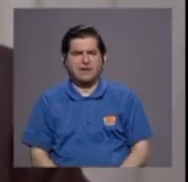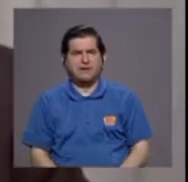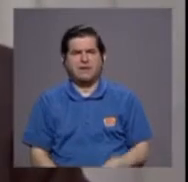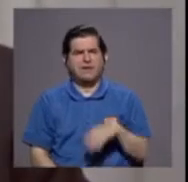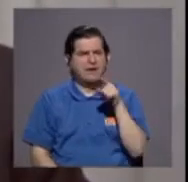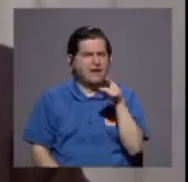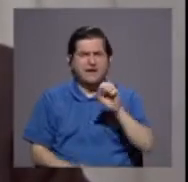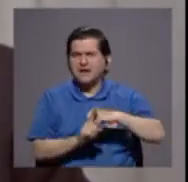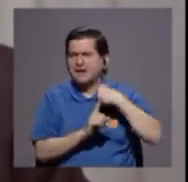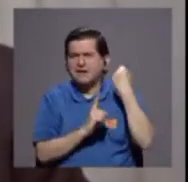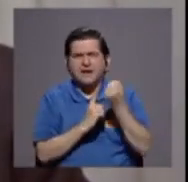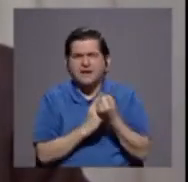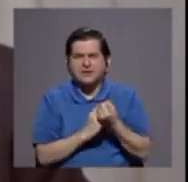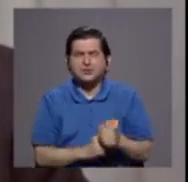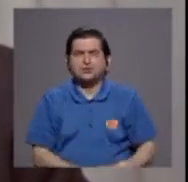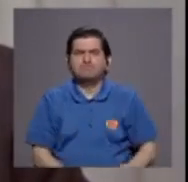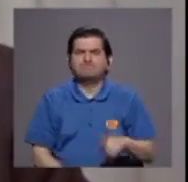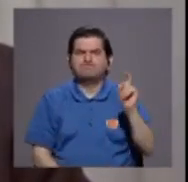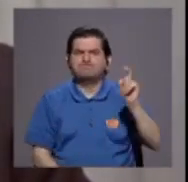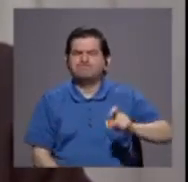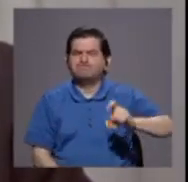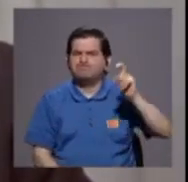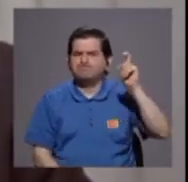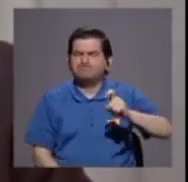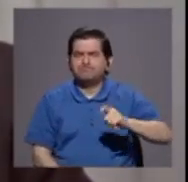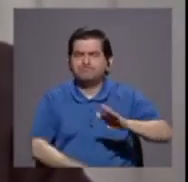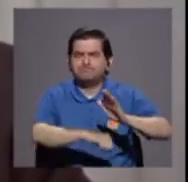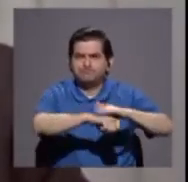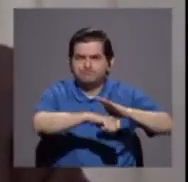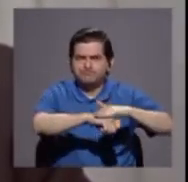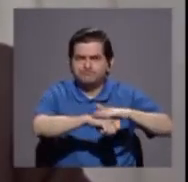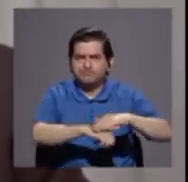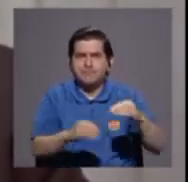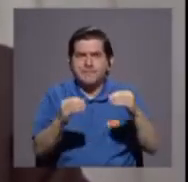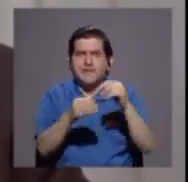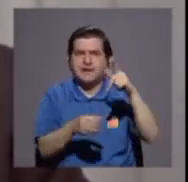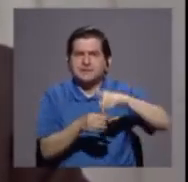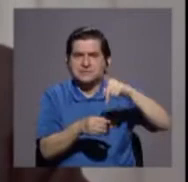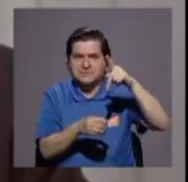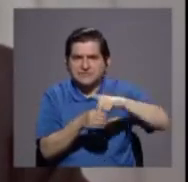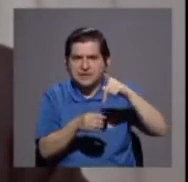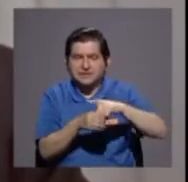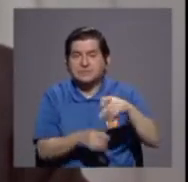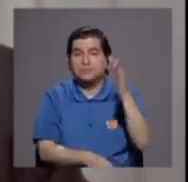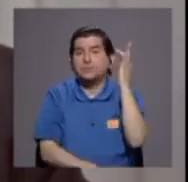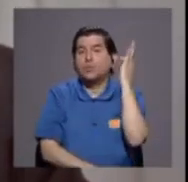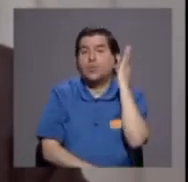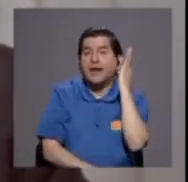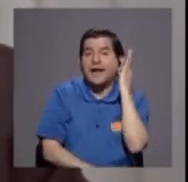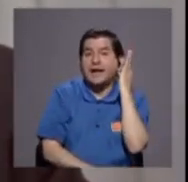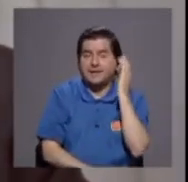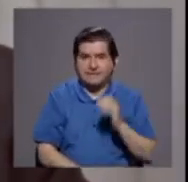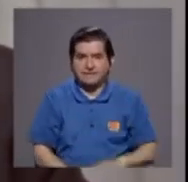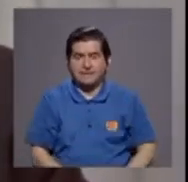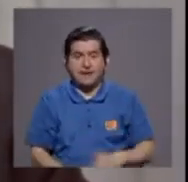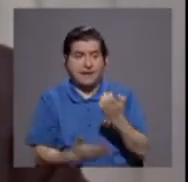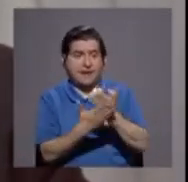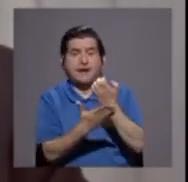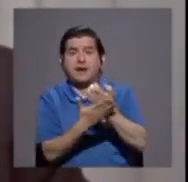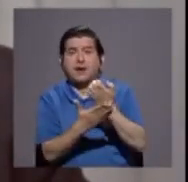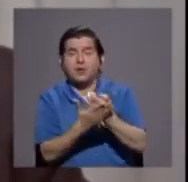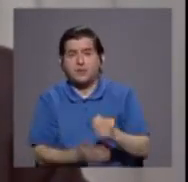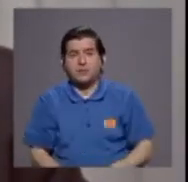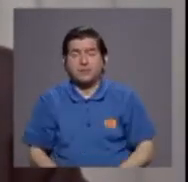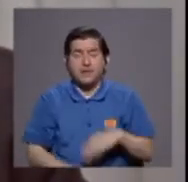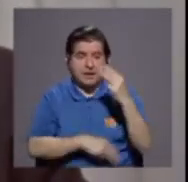otras cosas, ha sido necesario permitir una mayor participación de las mujeres en la economía, en